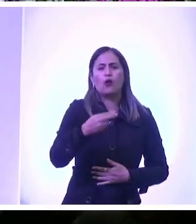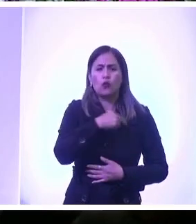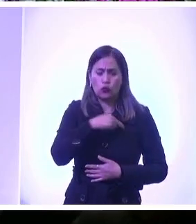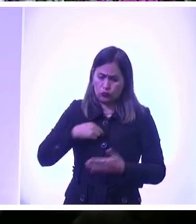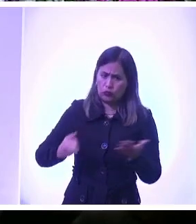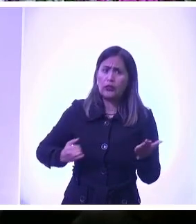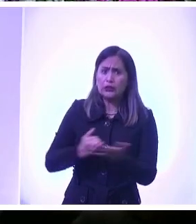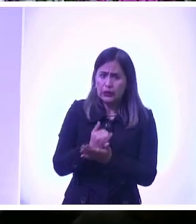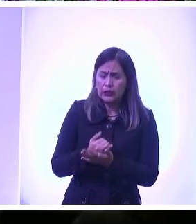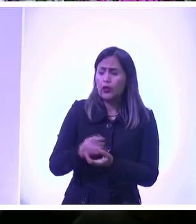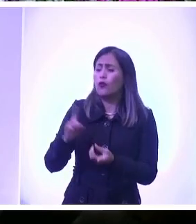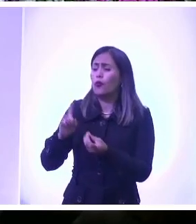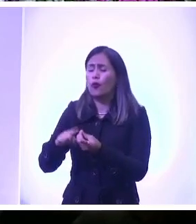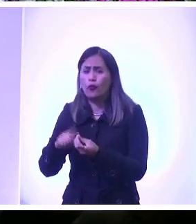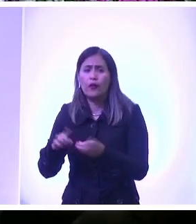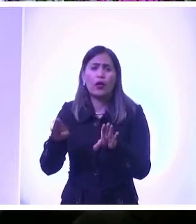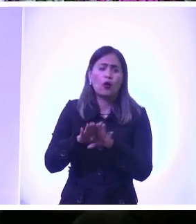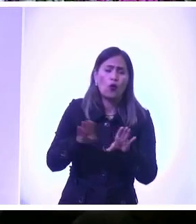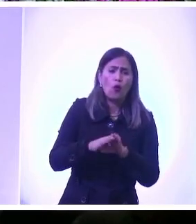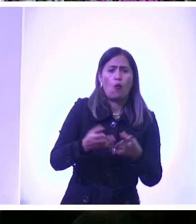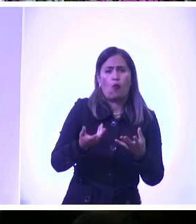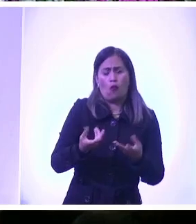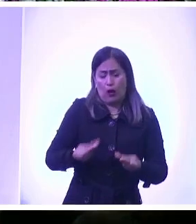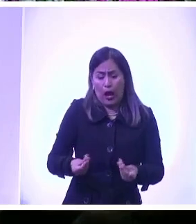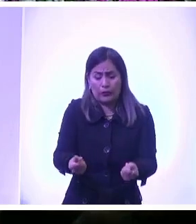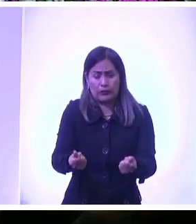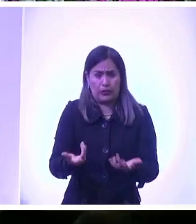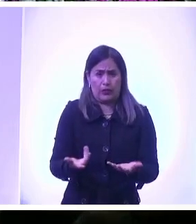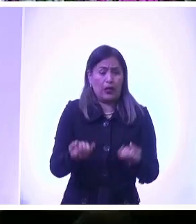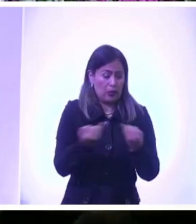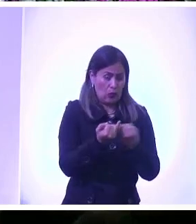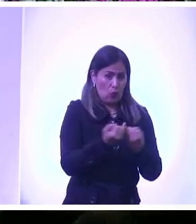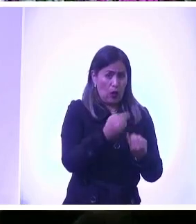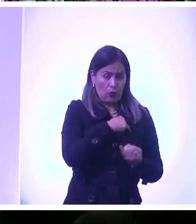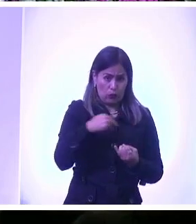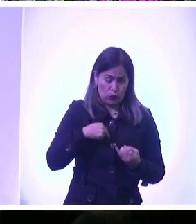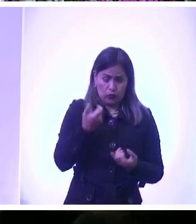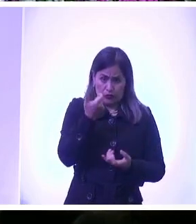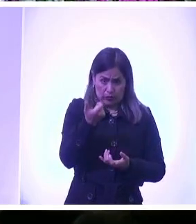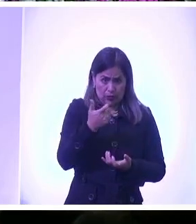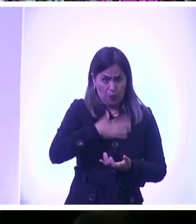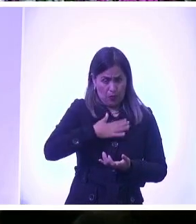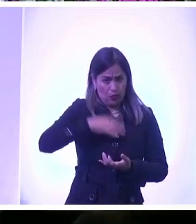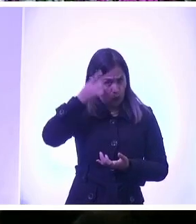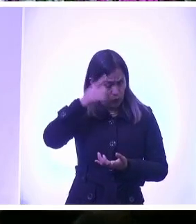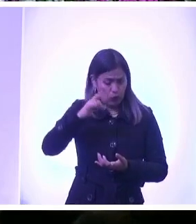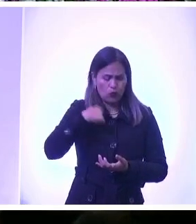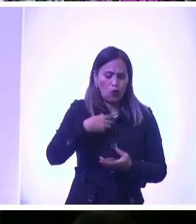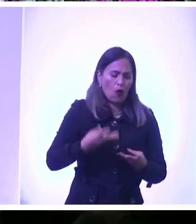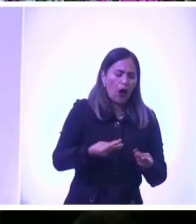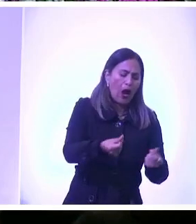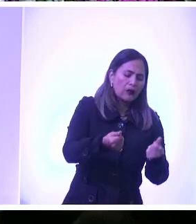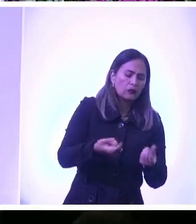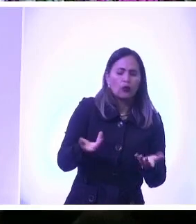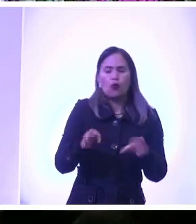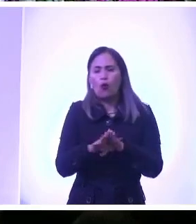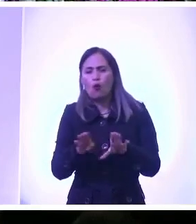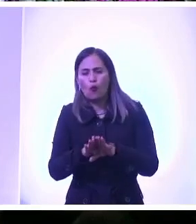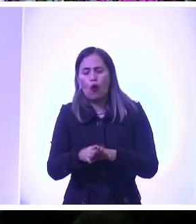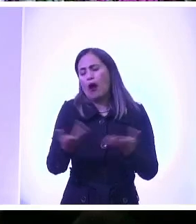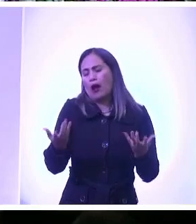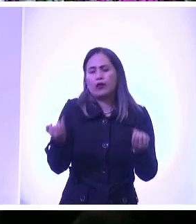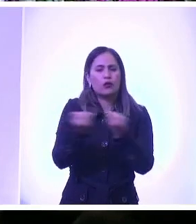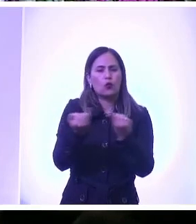día es nuestro recurso así como los empresarios decidimos en qué usamos o no nuestros recursos igual el pueblo debe de